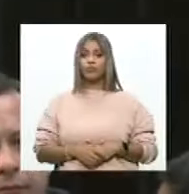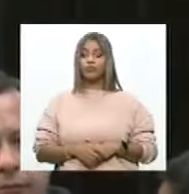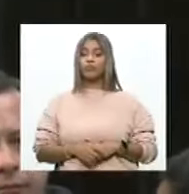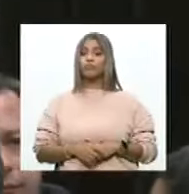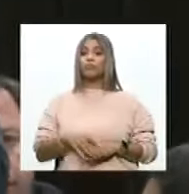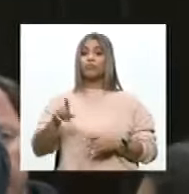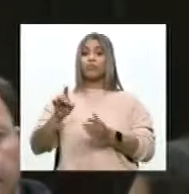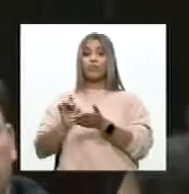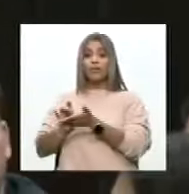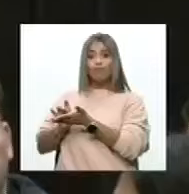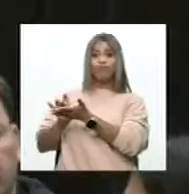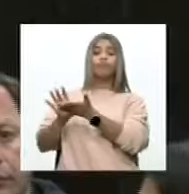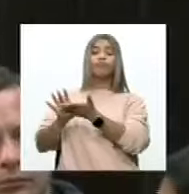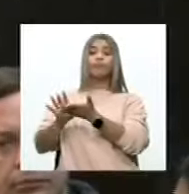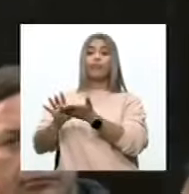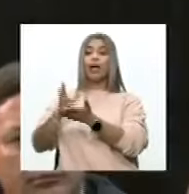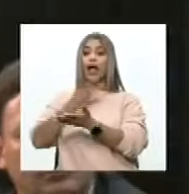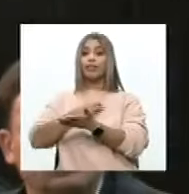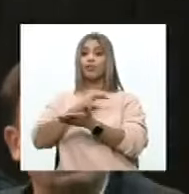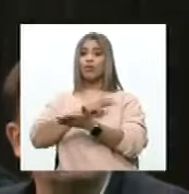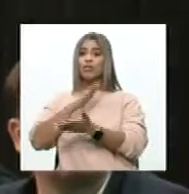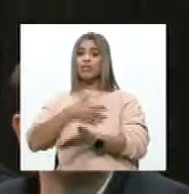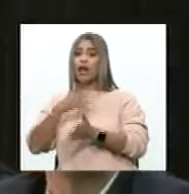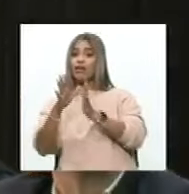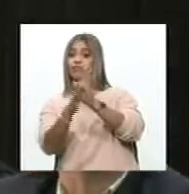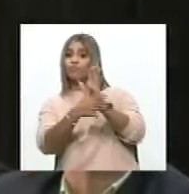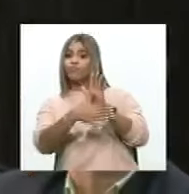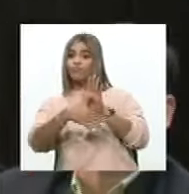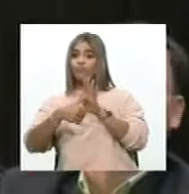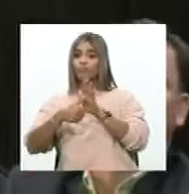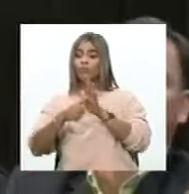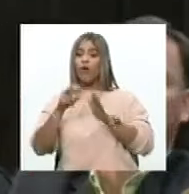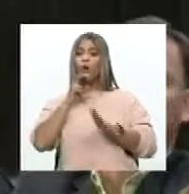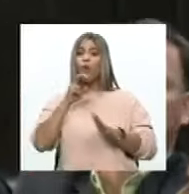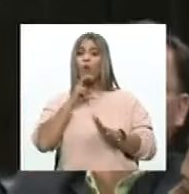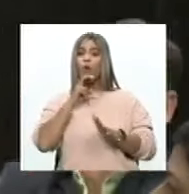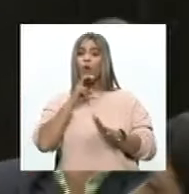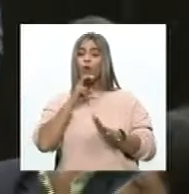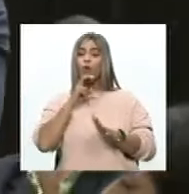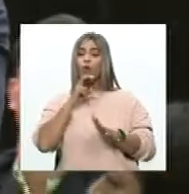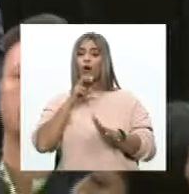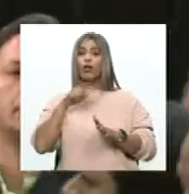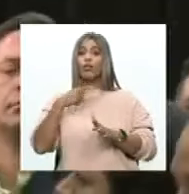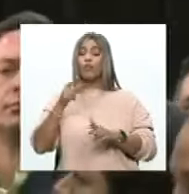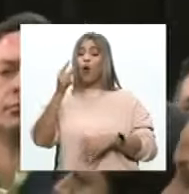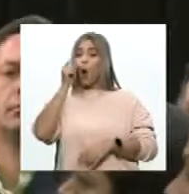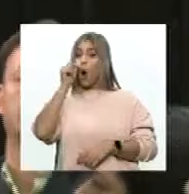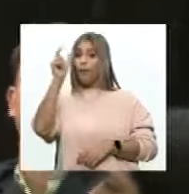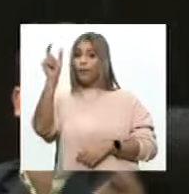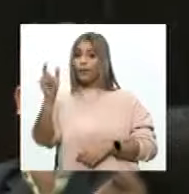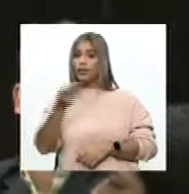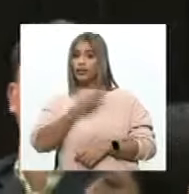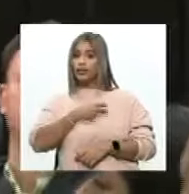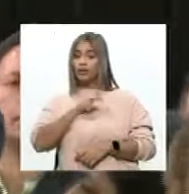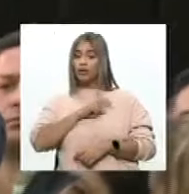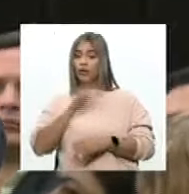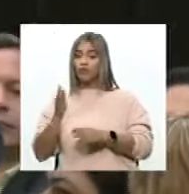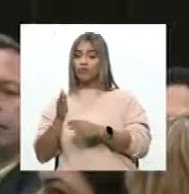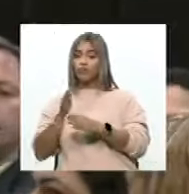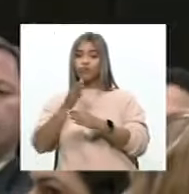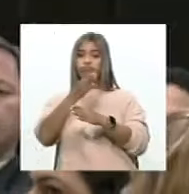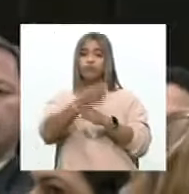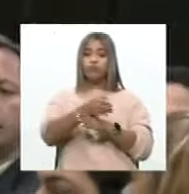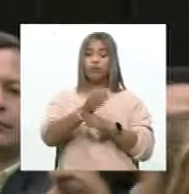eliminando a los españoles que intentaron extraer el oro de allí. En un momento Rodríguez de Suárez, que va hacia